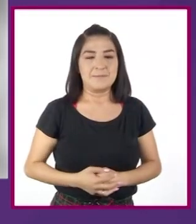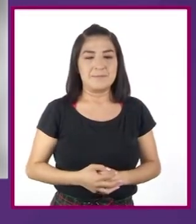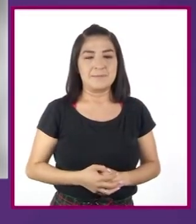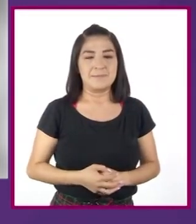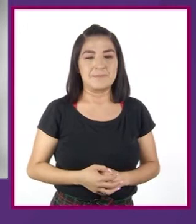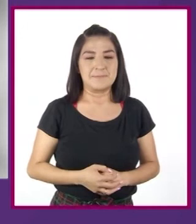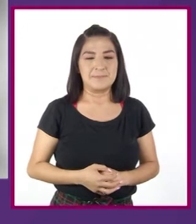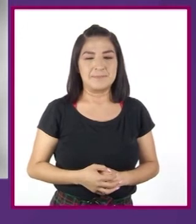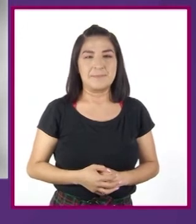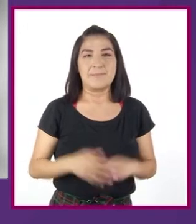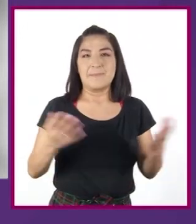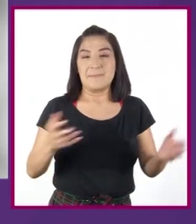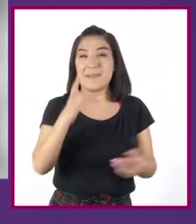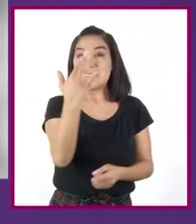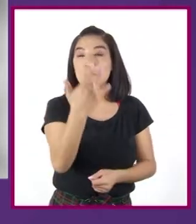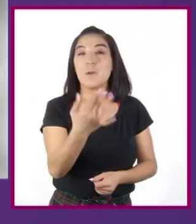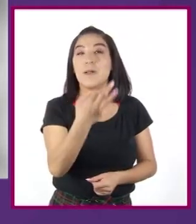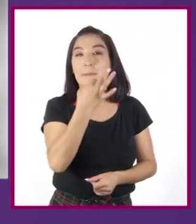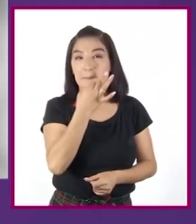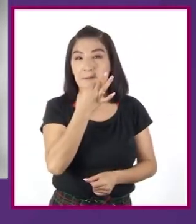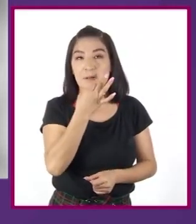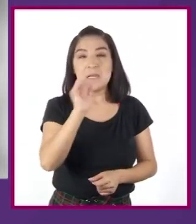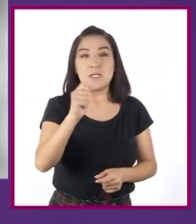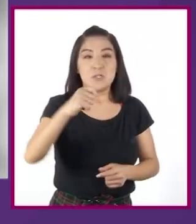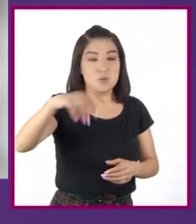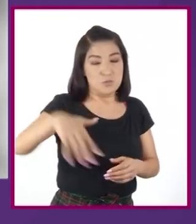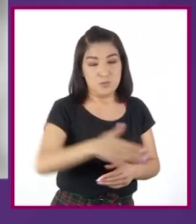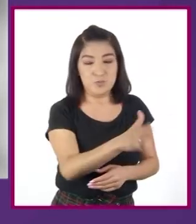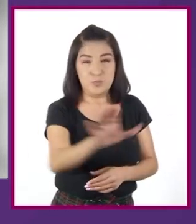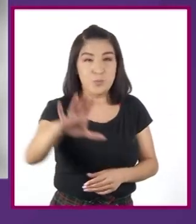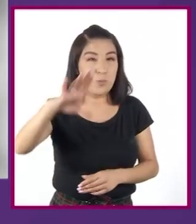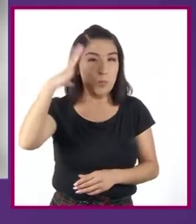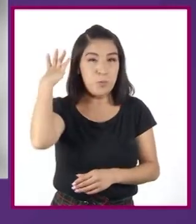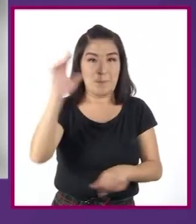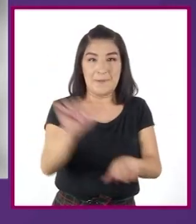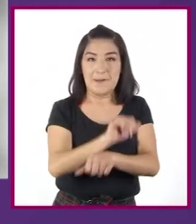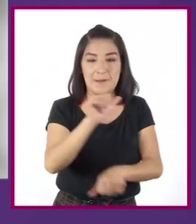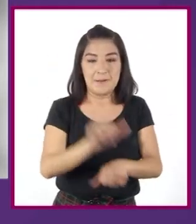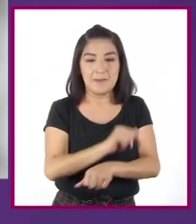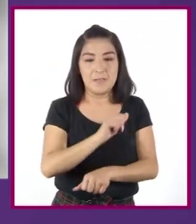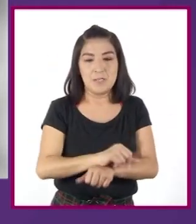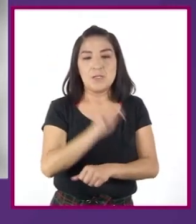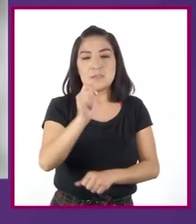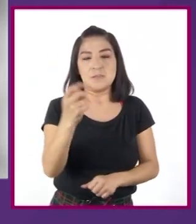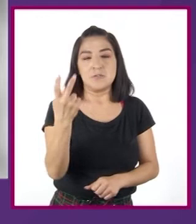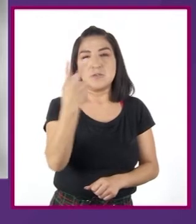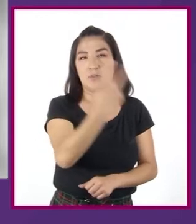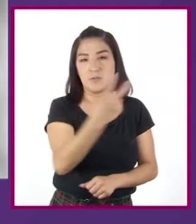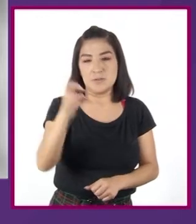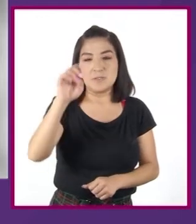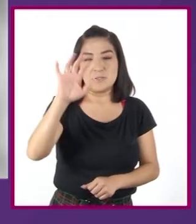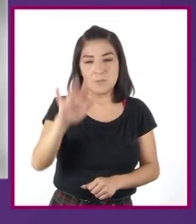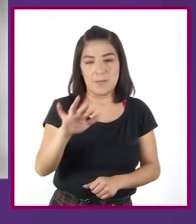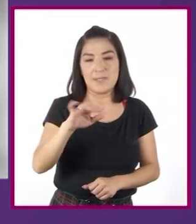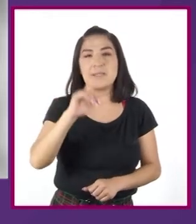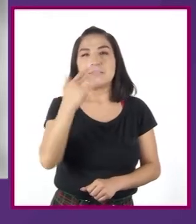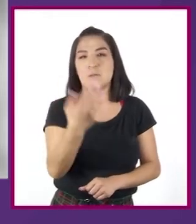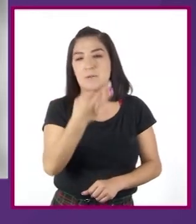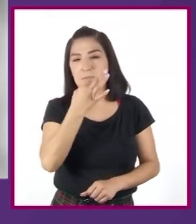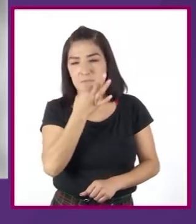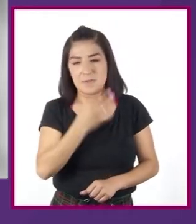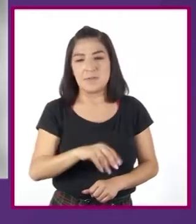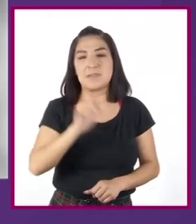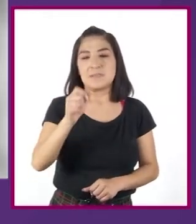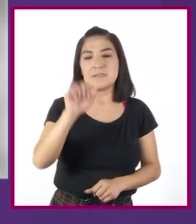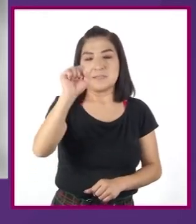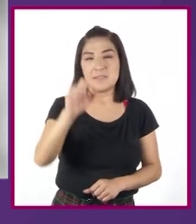De modo que en 50 minutos recorrerá 250 kilómetros, en 60 minutos 300